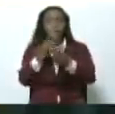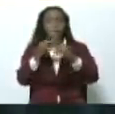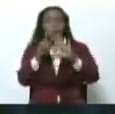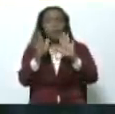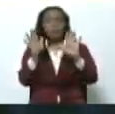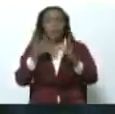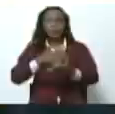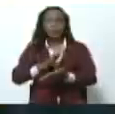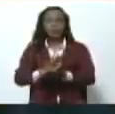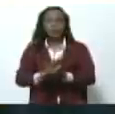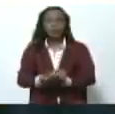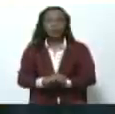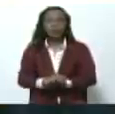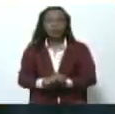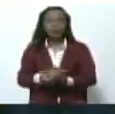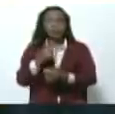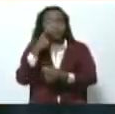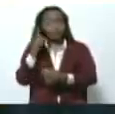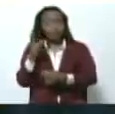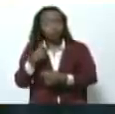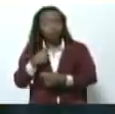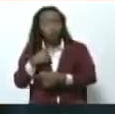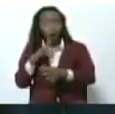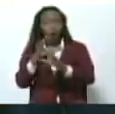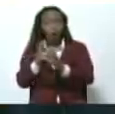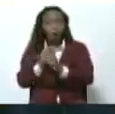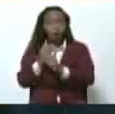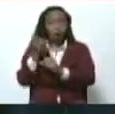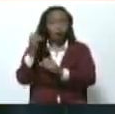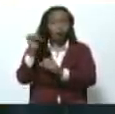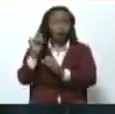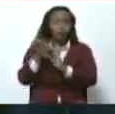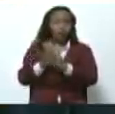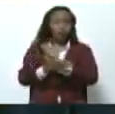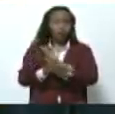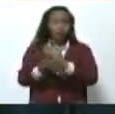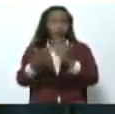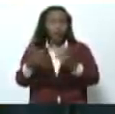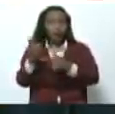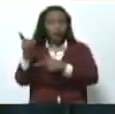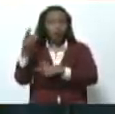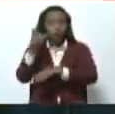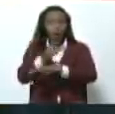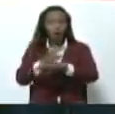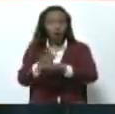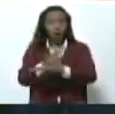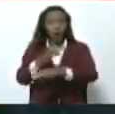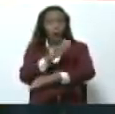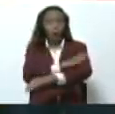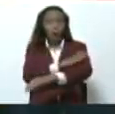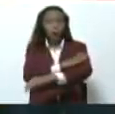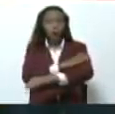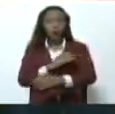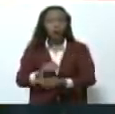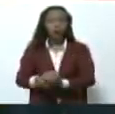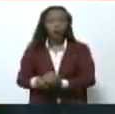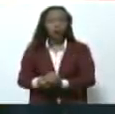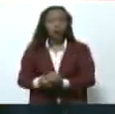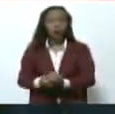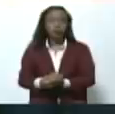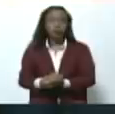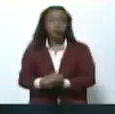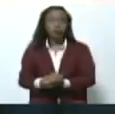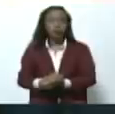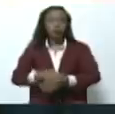que yo tengo confianza que esos gobernadores de la oposición